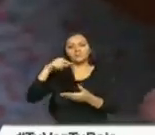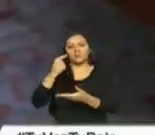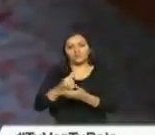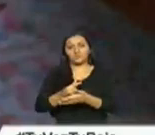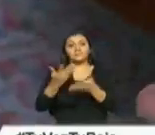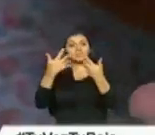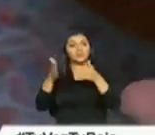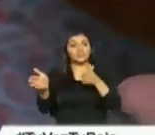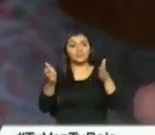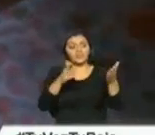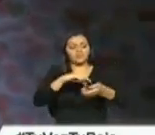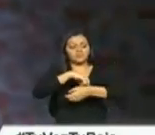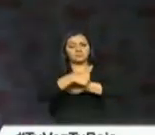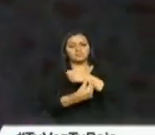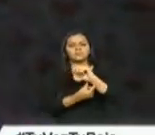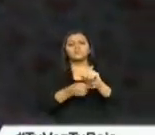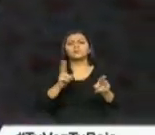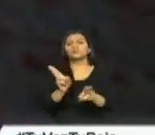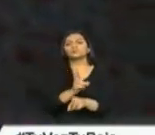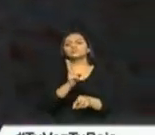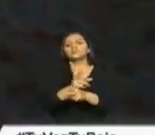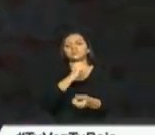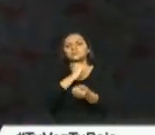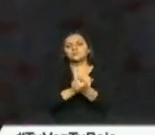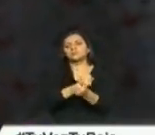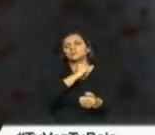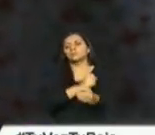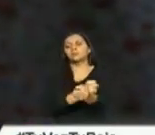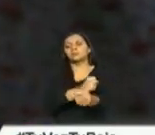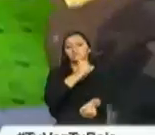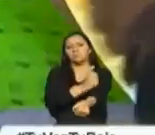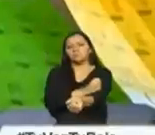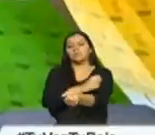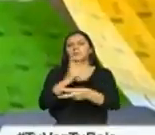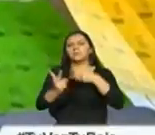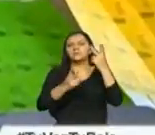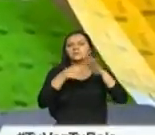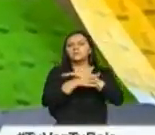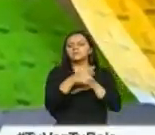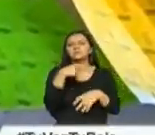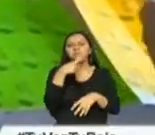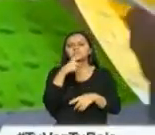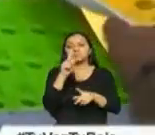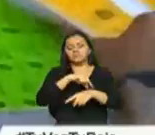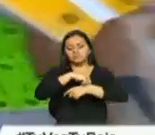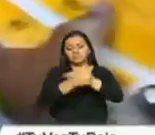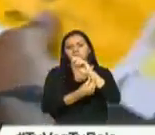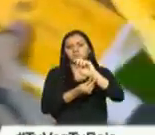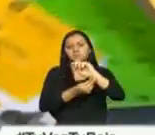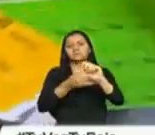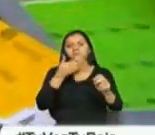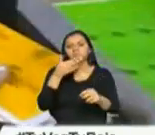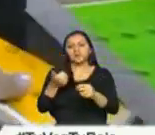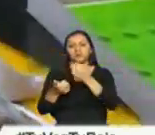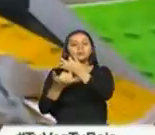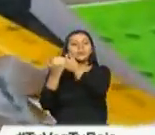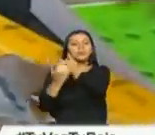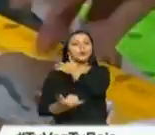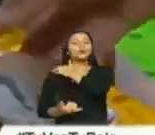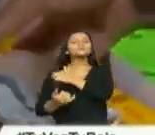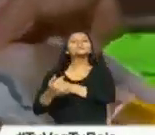este sistema se deja a un lado el uso de sellos para la identificación de visitas que ingresan a este centro penitenciario. Esta